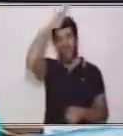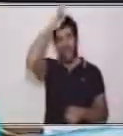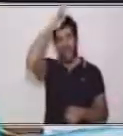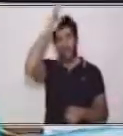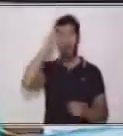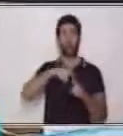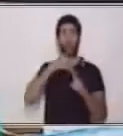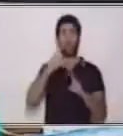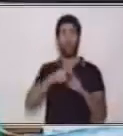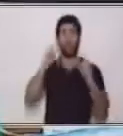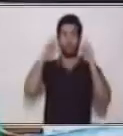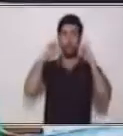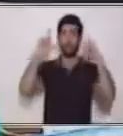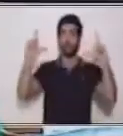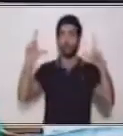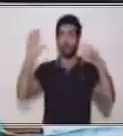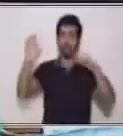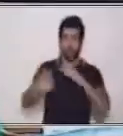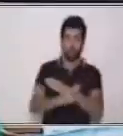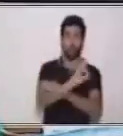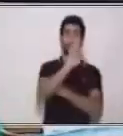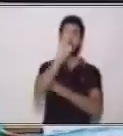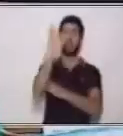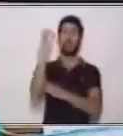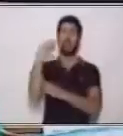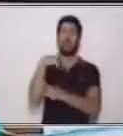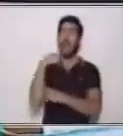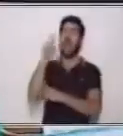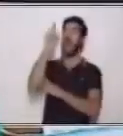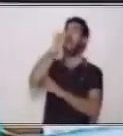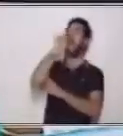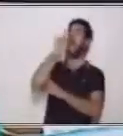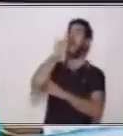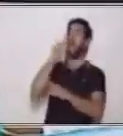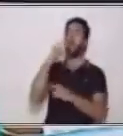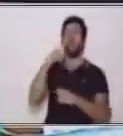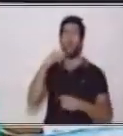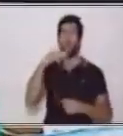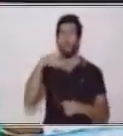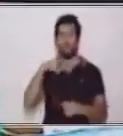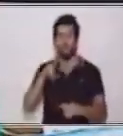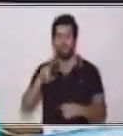sol aparecía, Bartolito cantaba así. ¿Hoy?